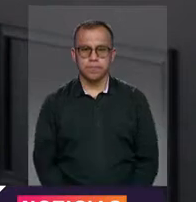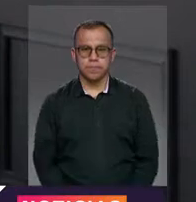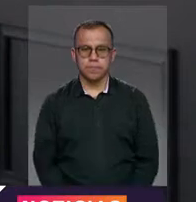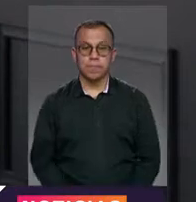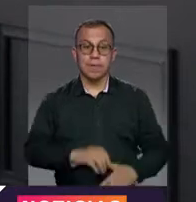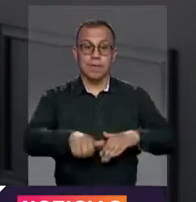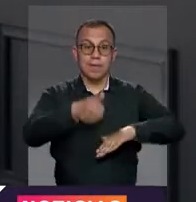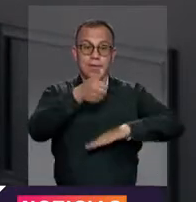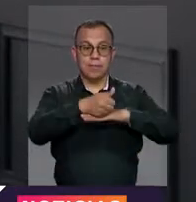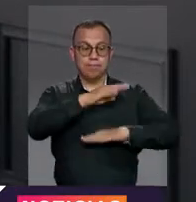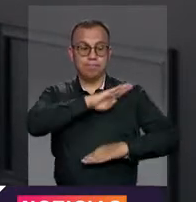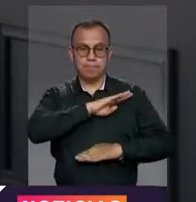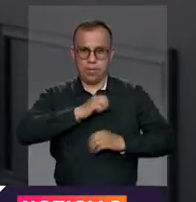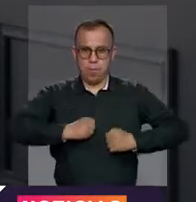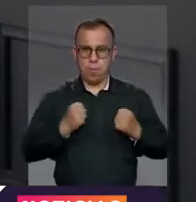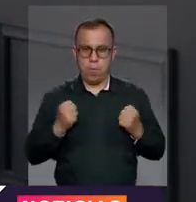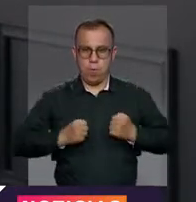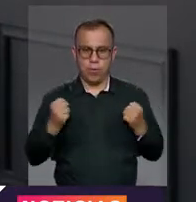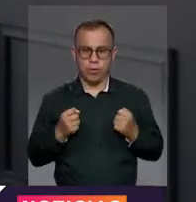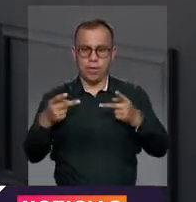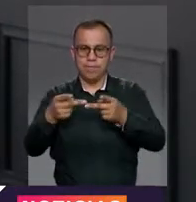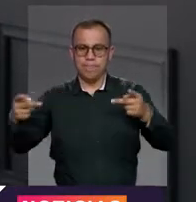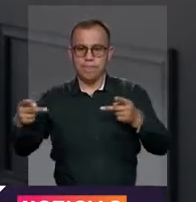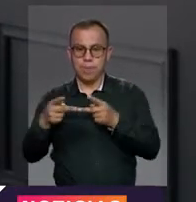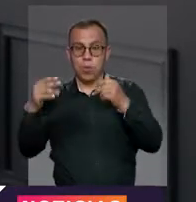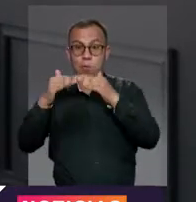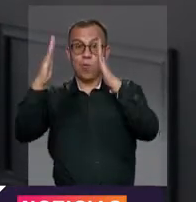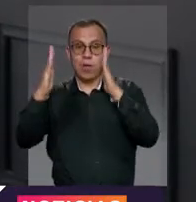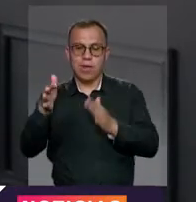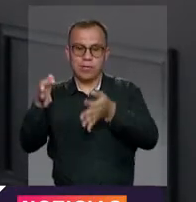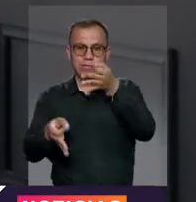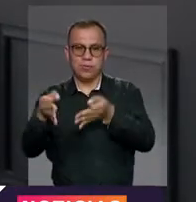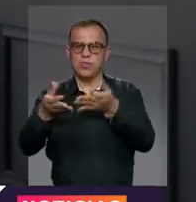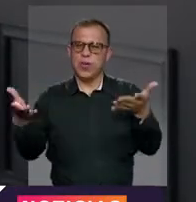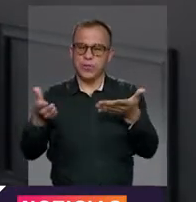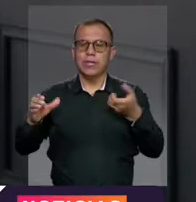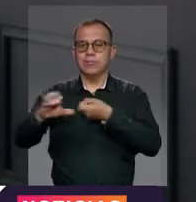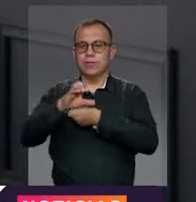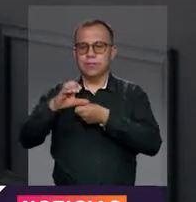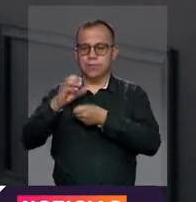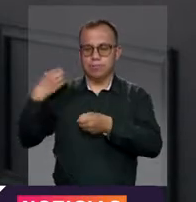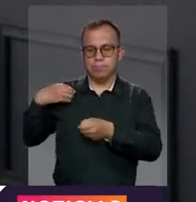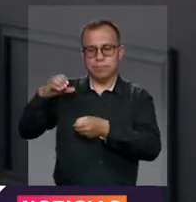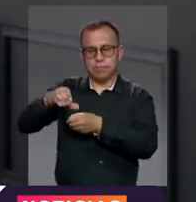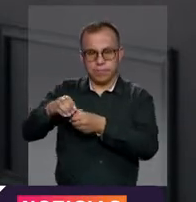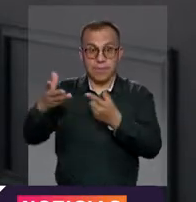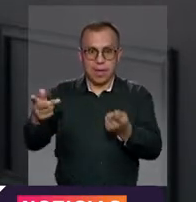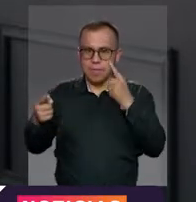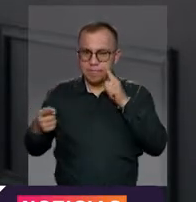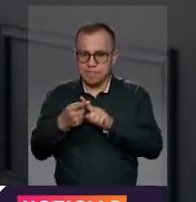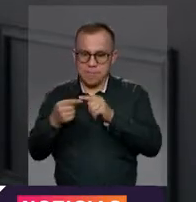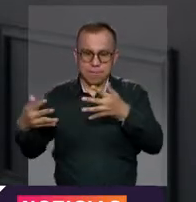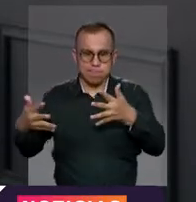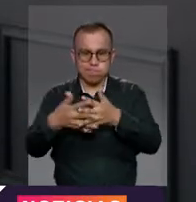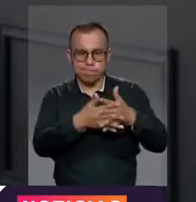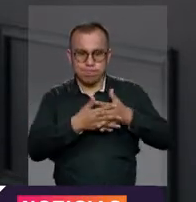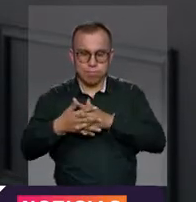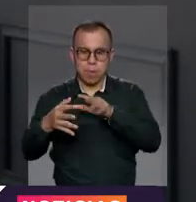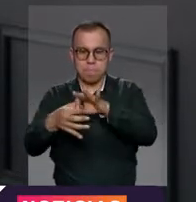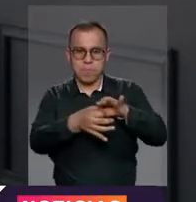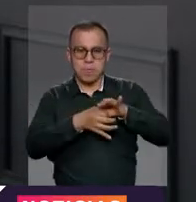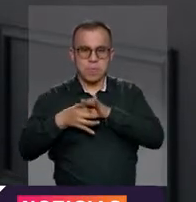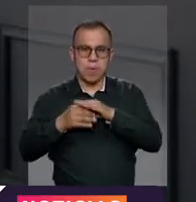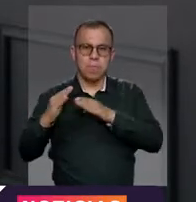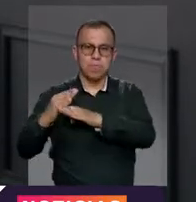Y la alcaldesa mayor de Bogotá inauguró una Casa de la Justicia en Ciudad Bolívar, que es parte de la llamada Ruta Integral para la Protección de la Mujer.